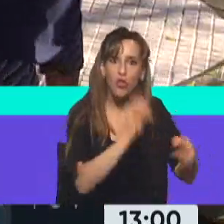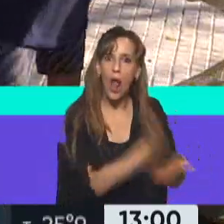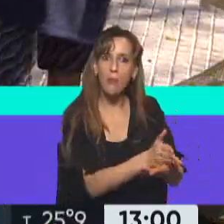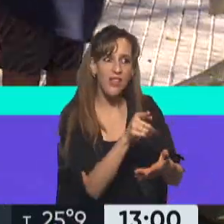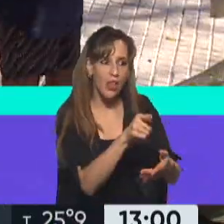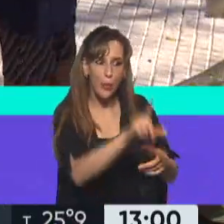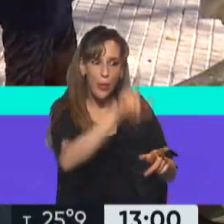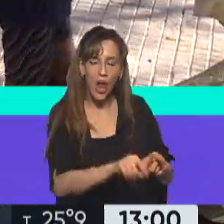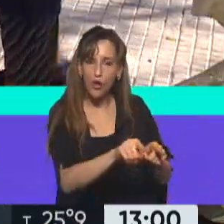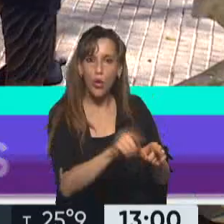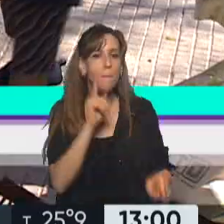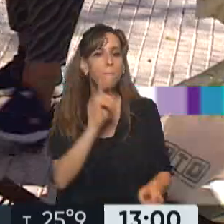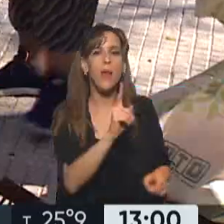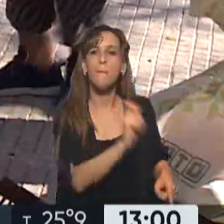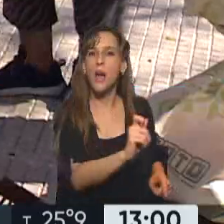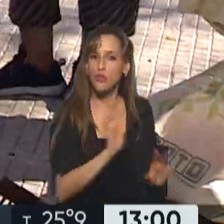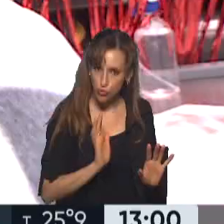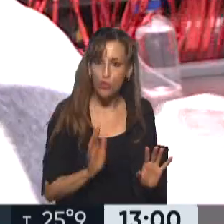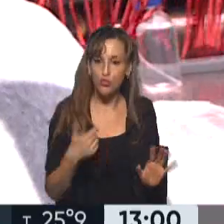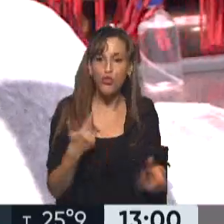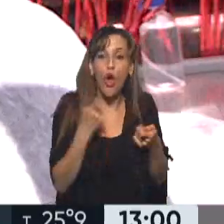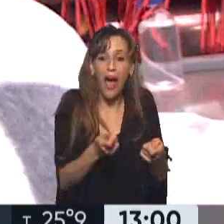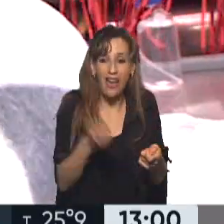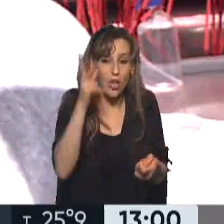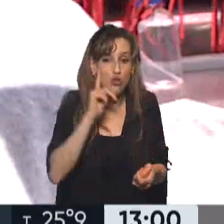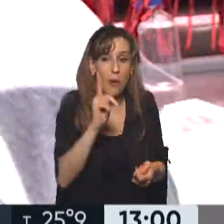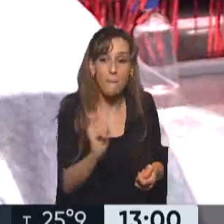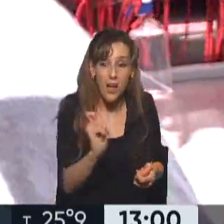a 1.000 más o menos, 1.000 pesos. Yo gasté casi 8.000 pesos, esto